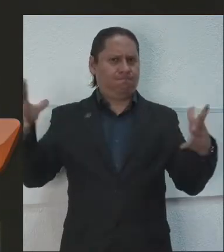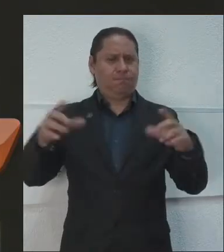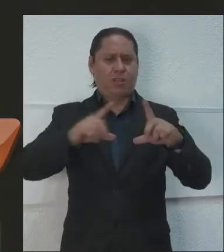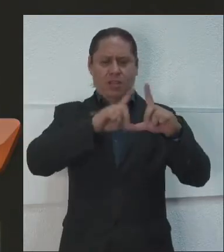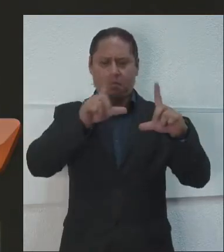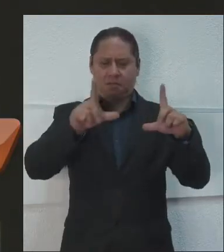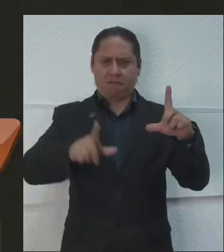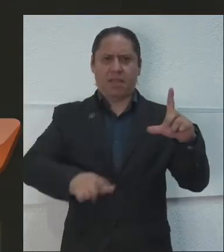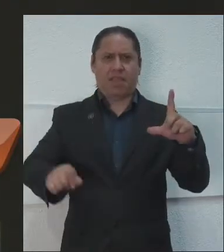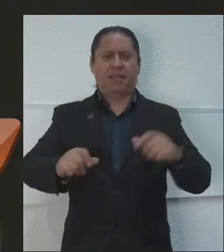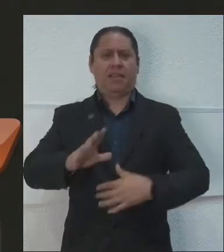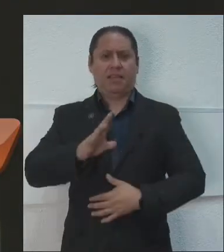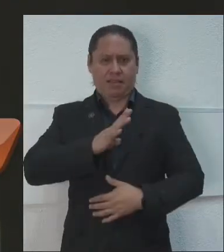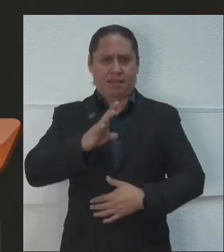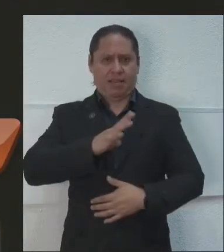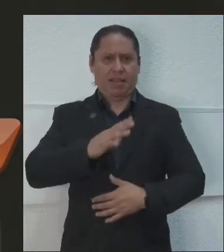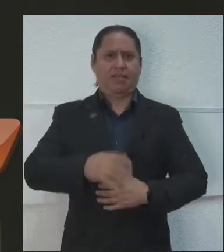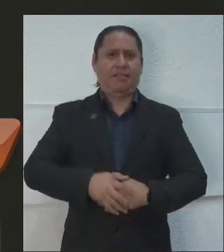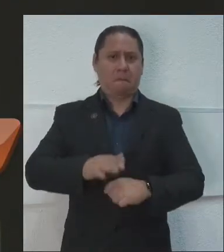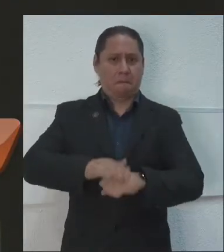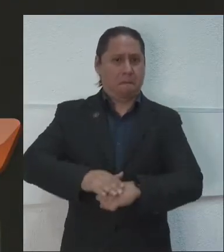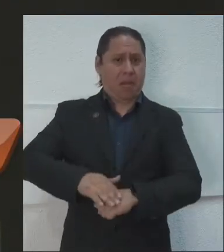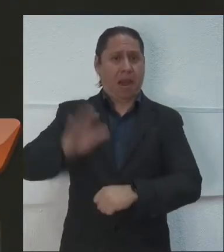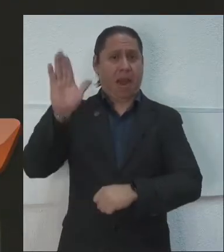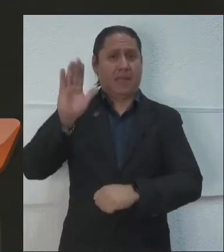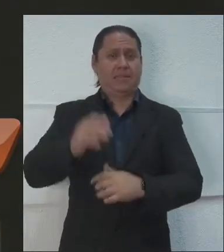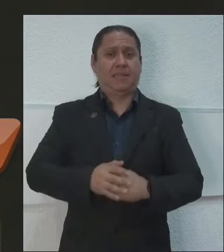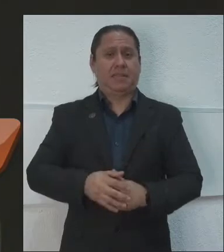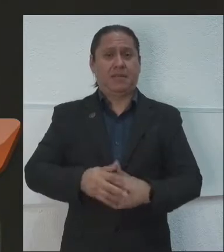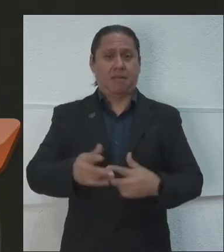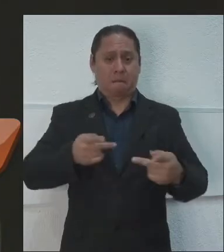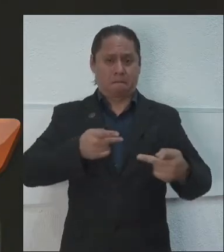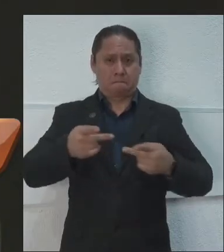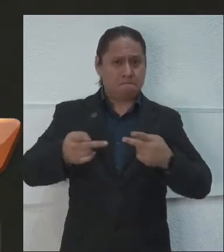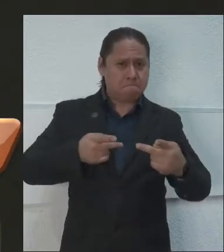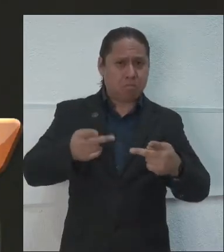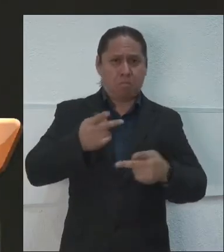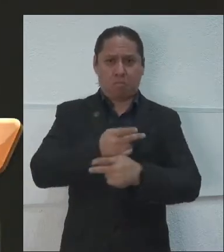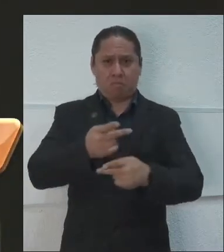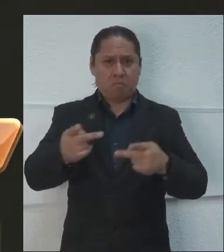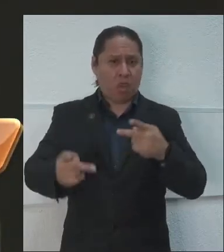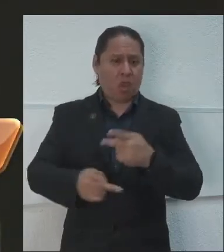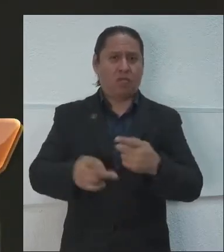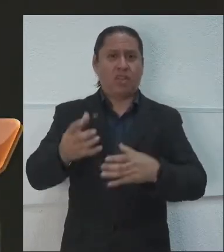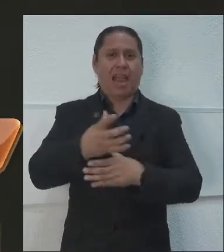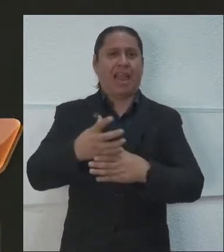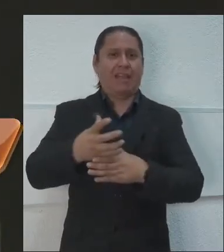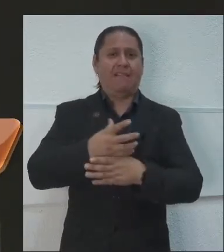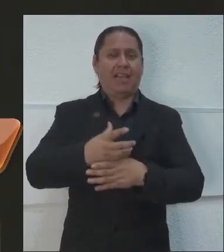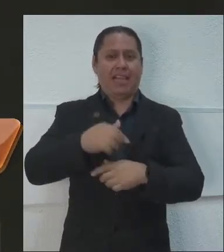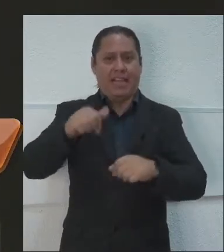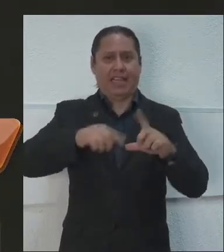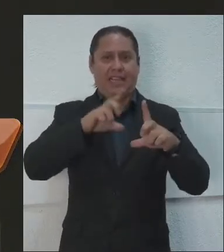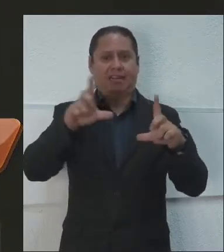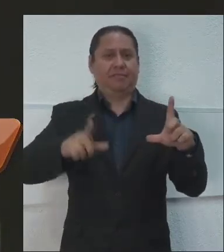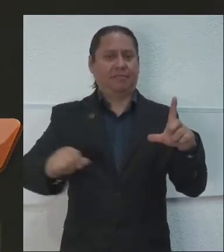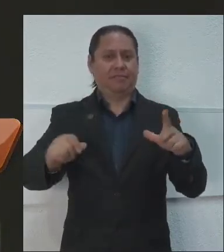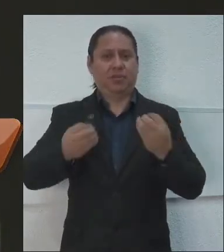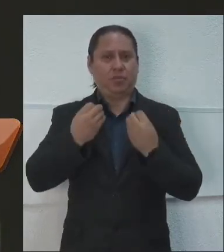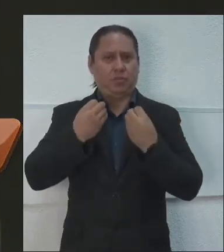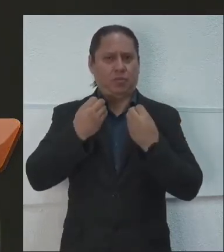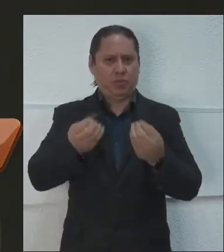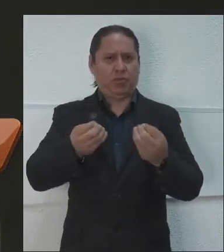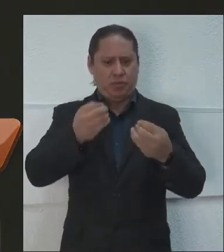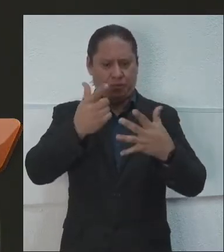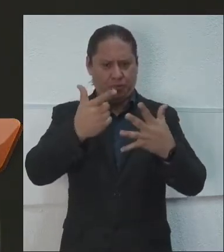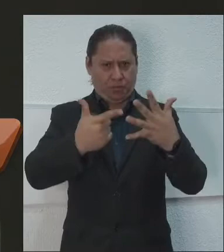México y Chiapas es el mayor productor de café en el país. Son muchos, muchos los